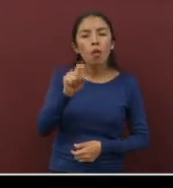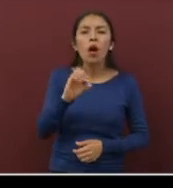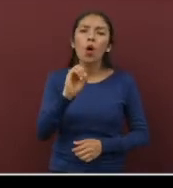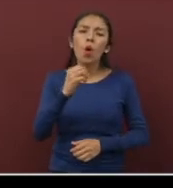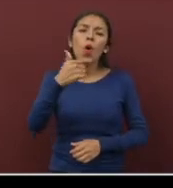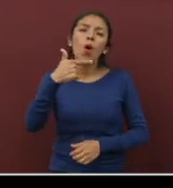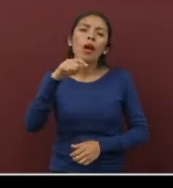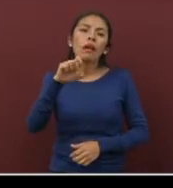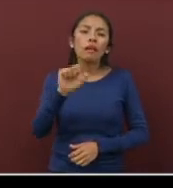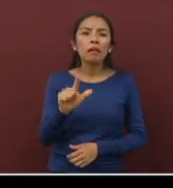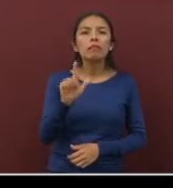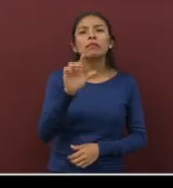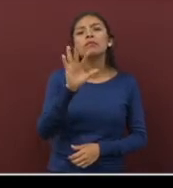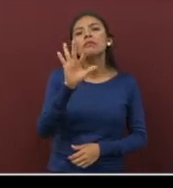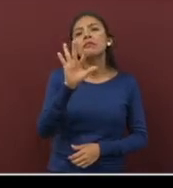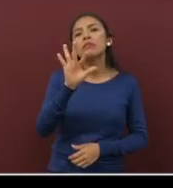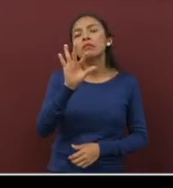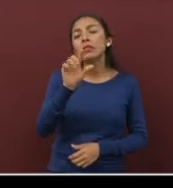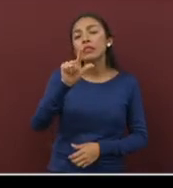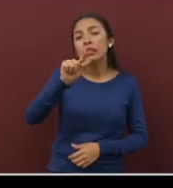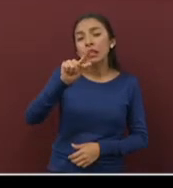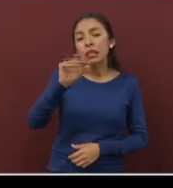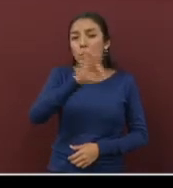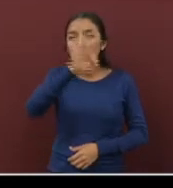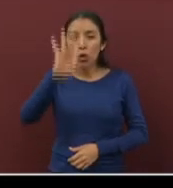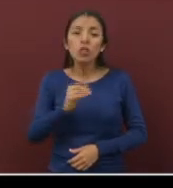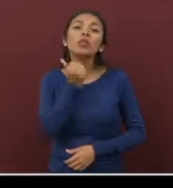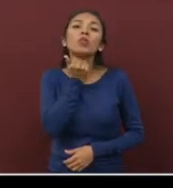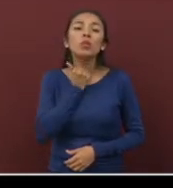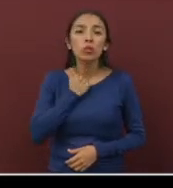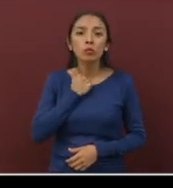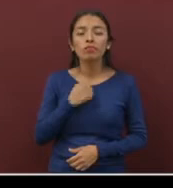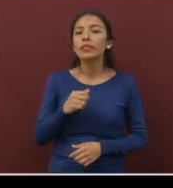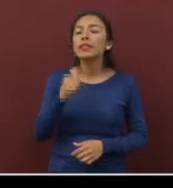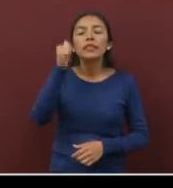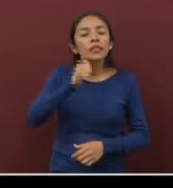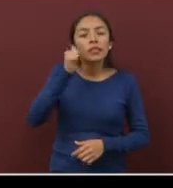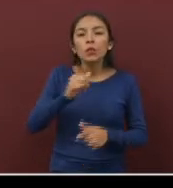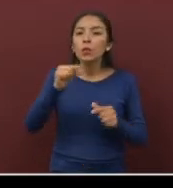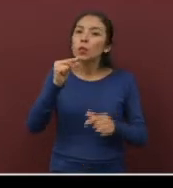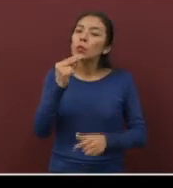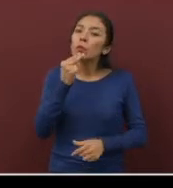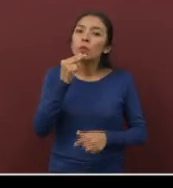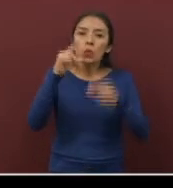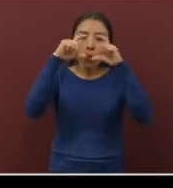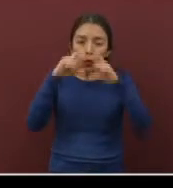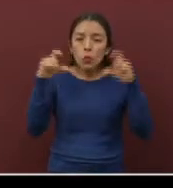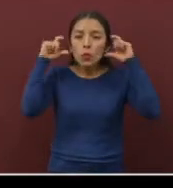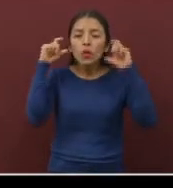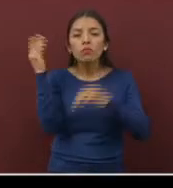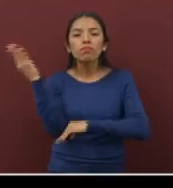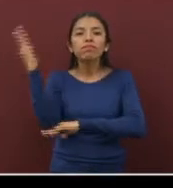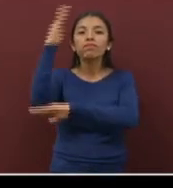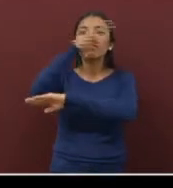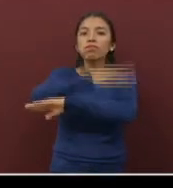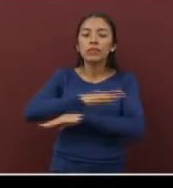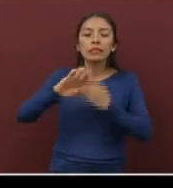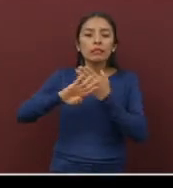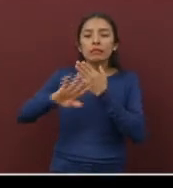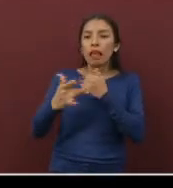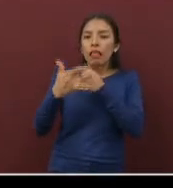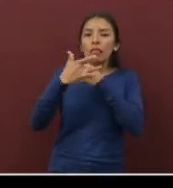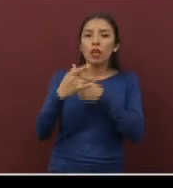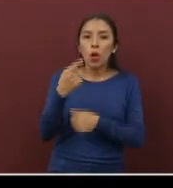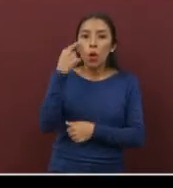con alcohol al 70% use siempre el cubrebocas recuerde evitar tocarse los ojos la nariz